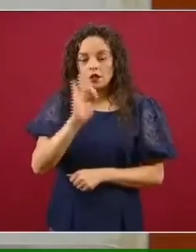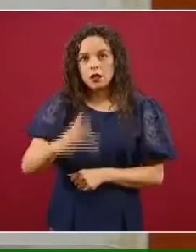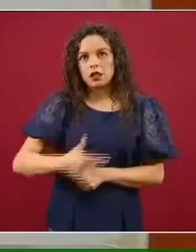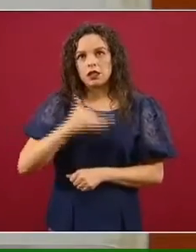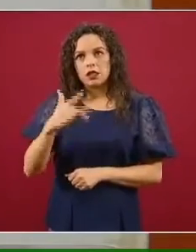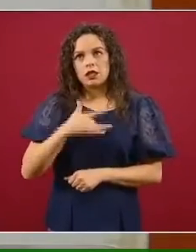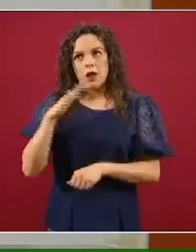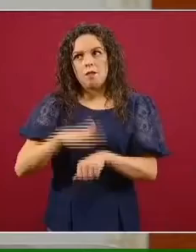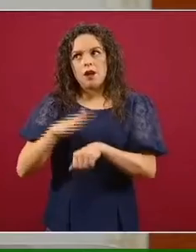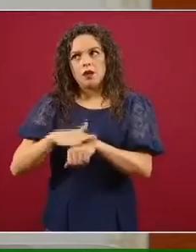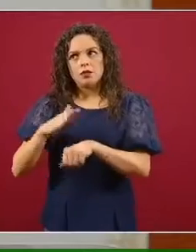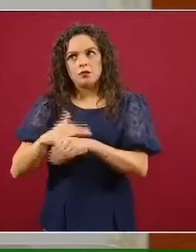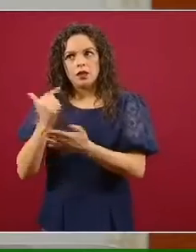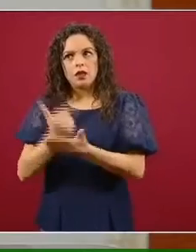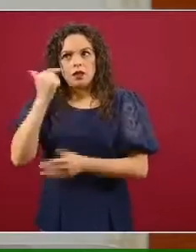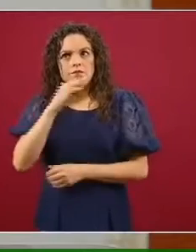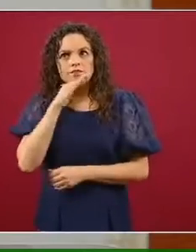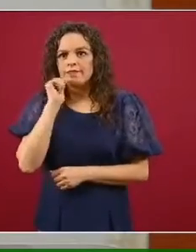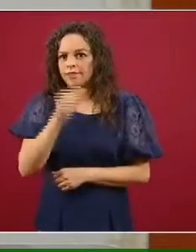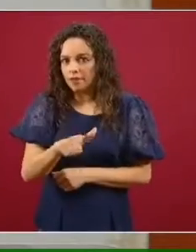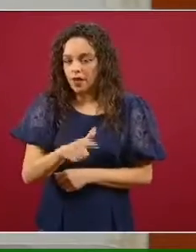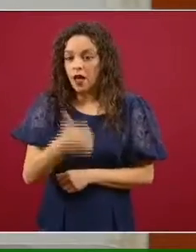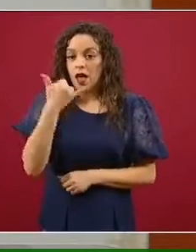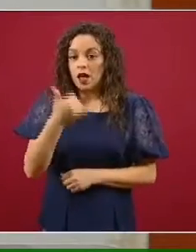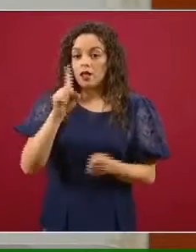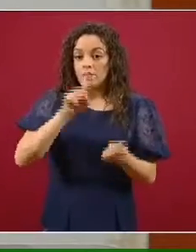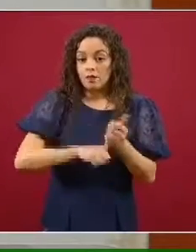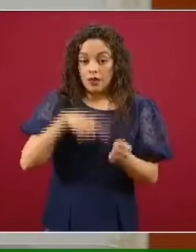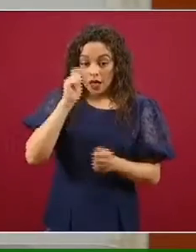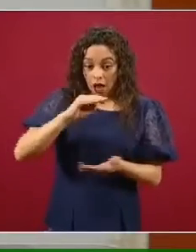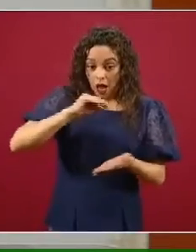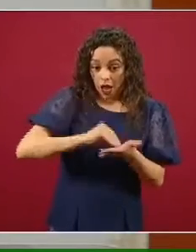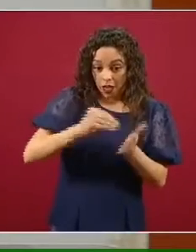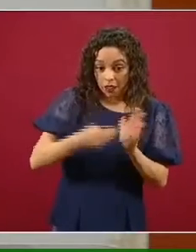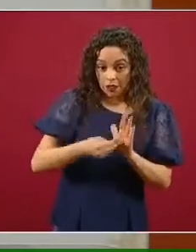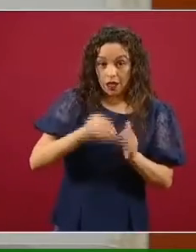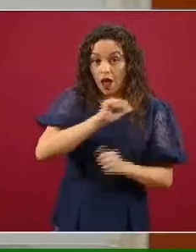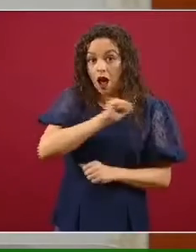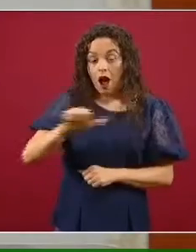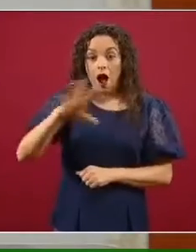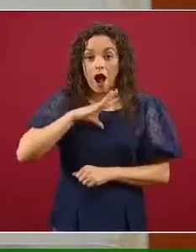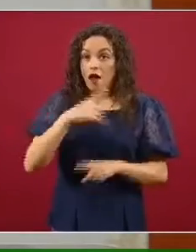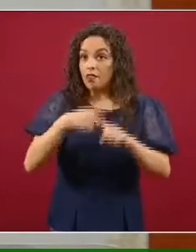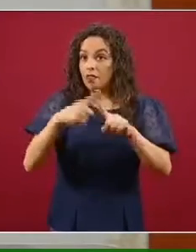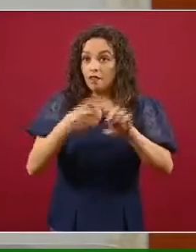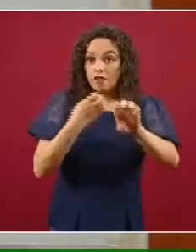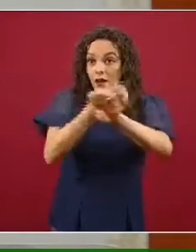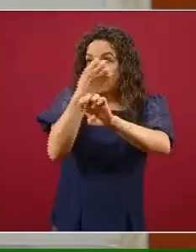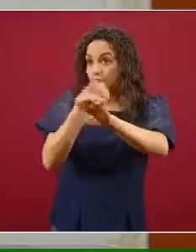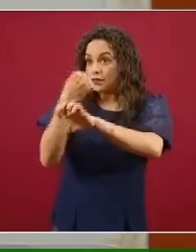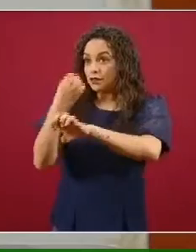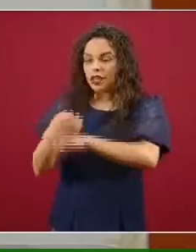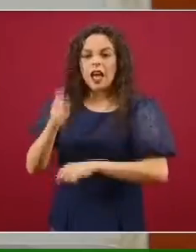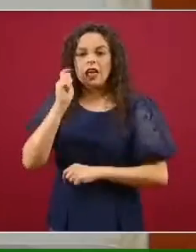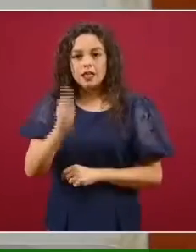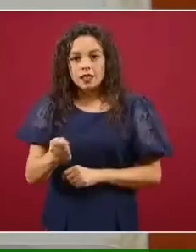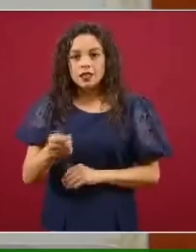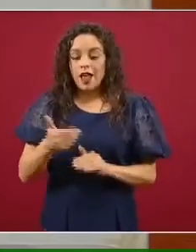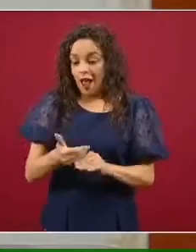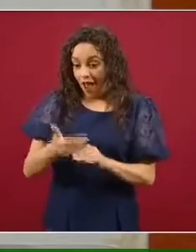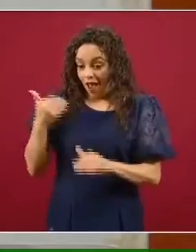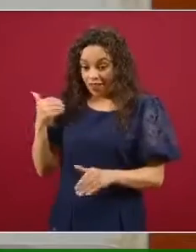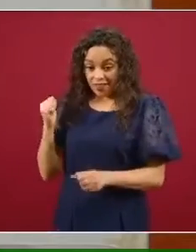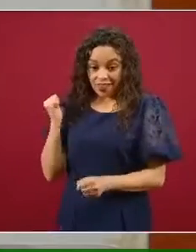final parte de las grandes estrategias que se han implementado en las entidades federativas es esta visión de atención primaria a la